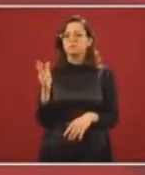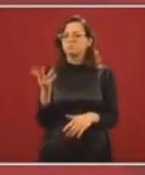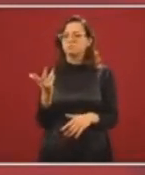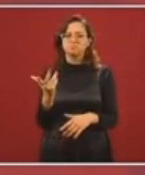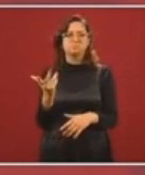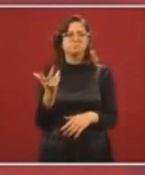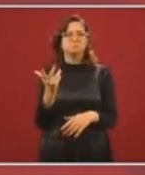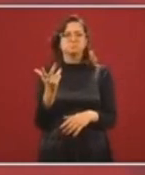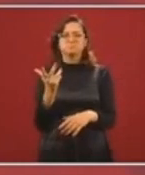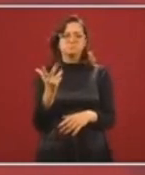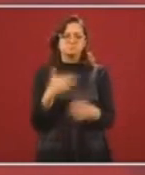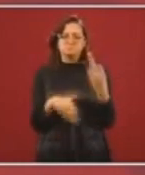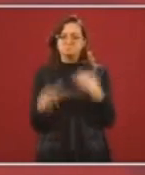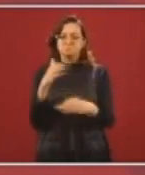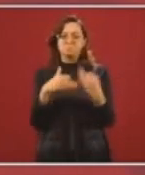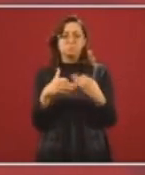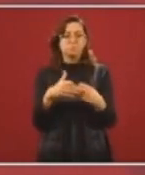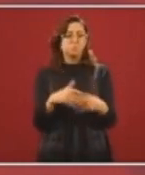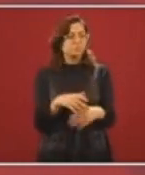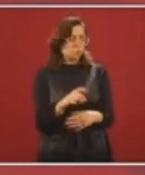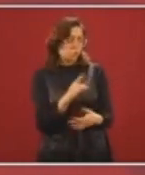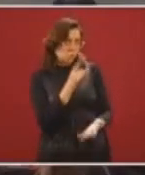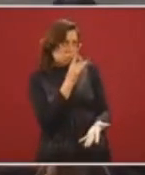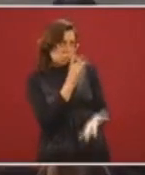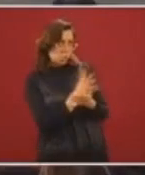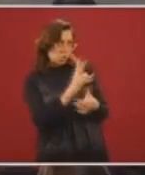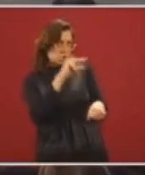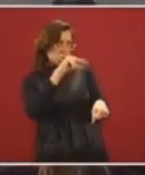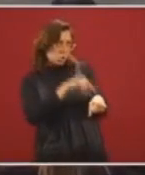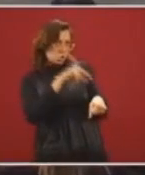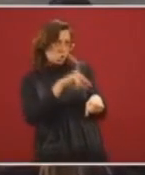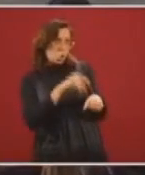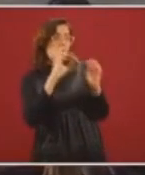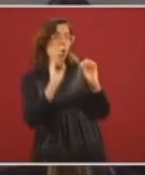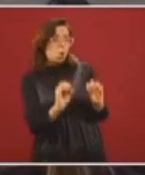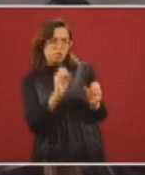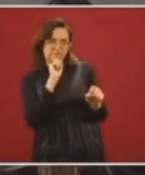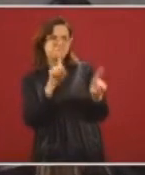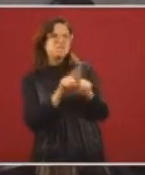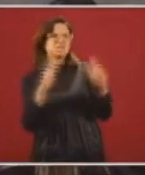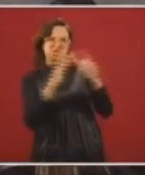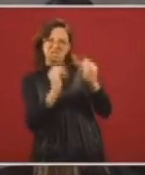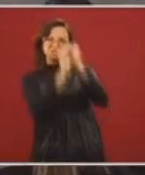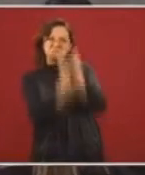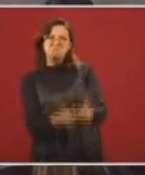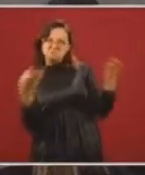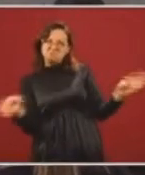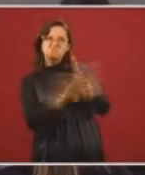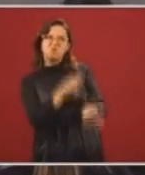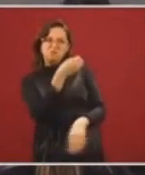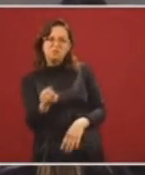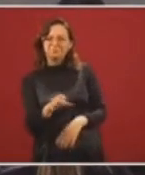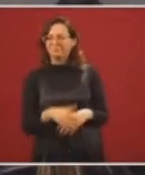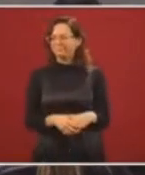equipos. ¿Pero sería solo con fines sanitarios o también de toques de queda, cosas no, así? No, fines sanitarios. No, ese es otro